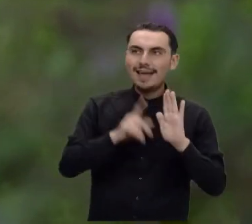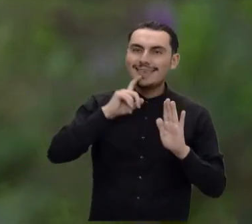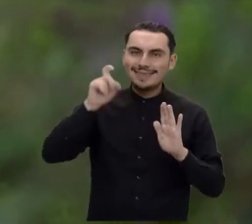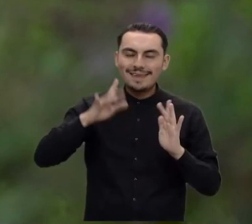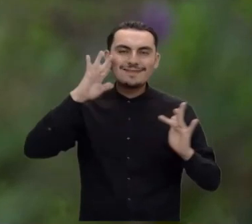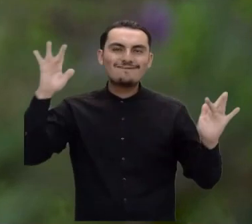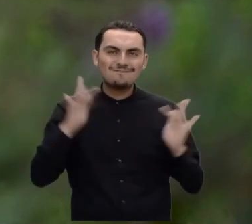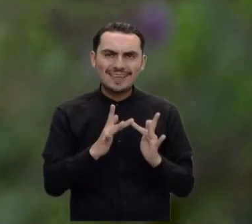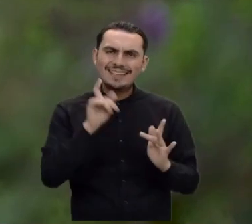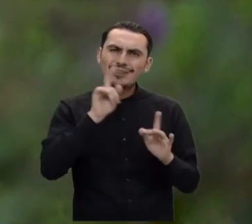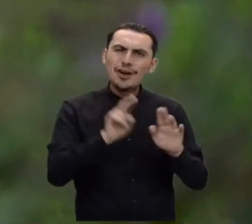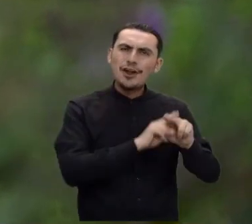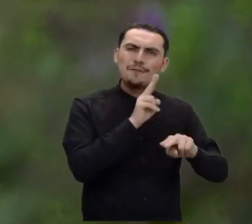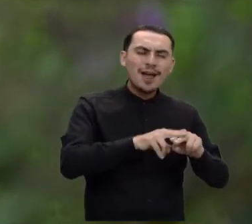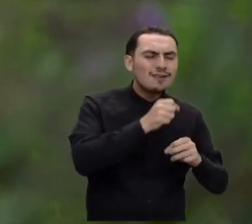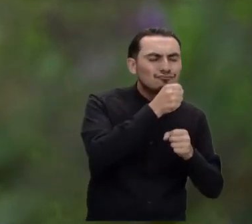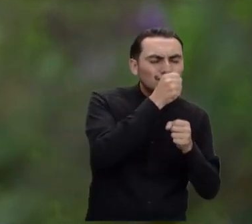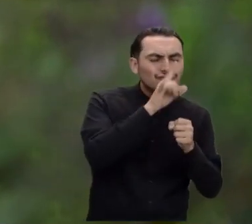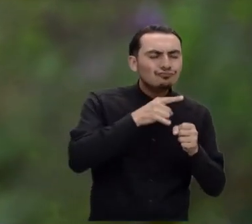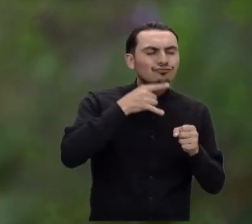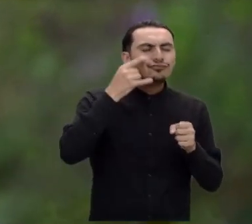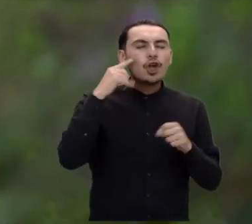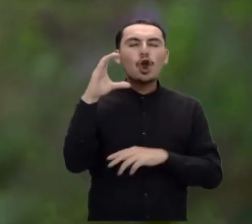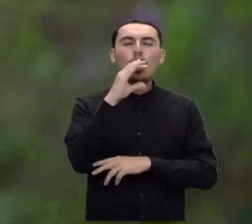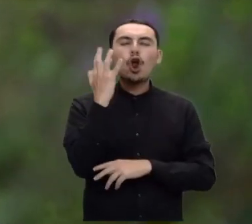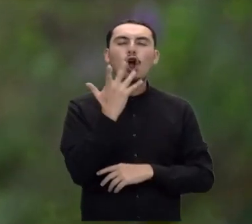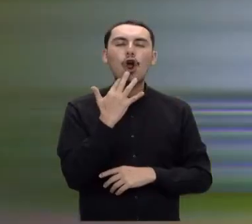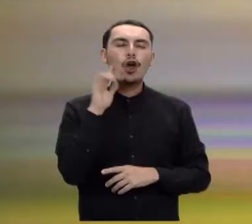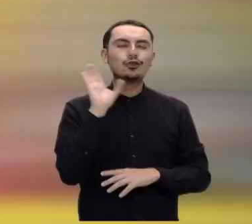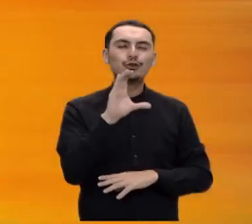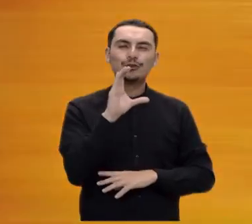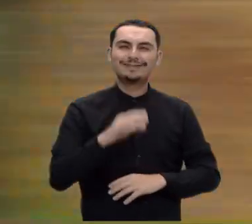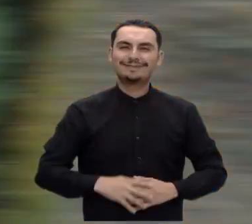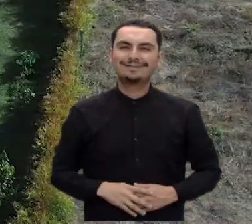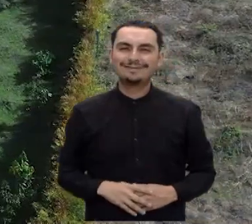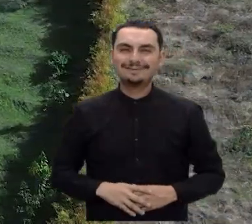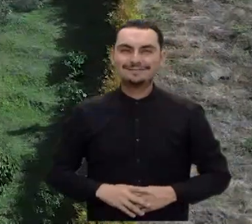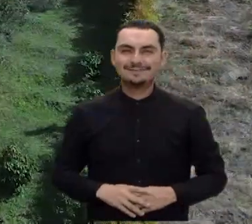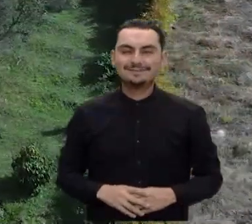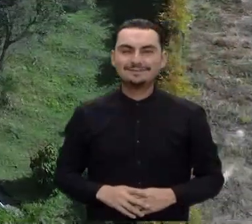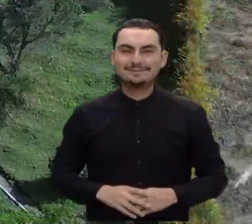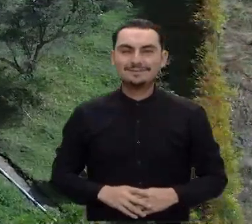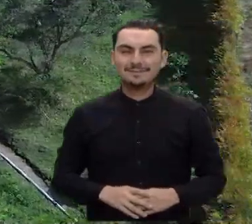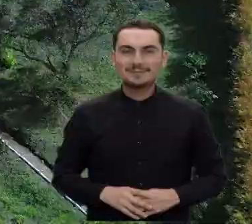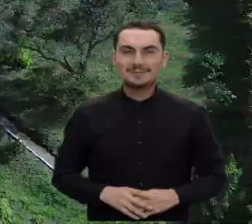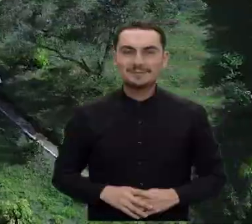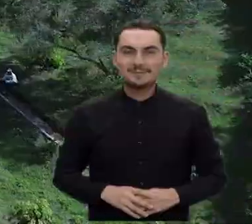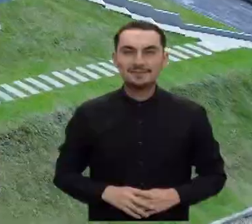flores, caracterizadas por los aromas y colores únicos de Colombia.